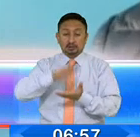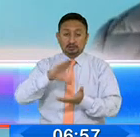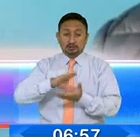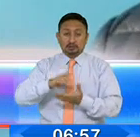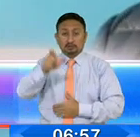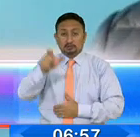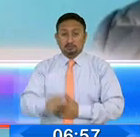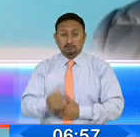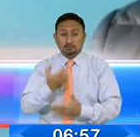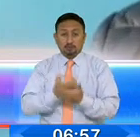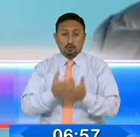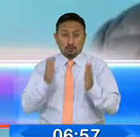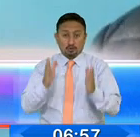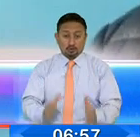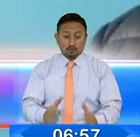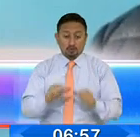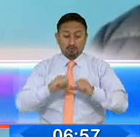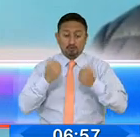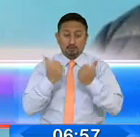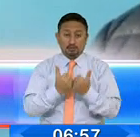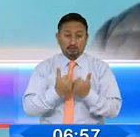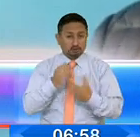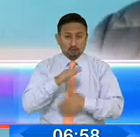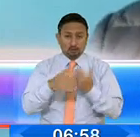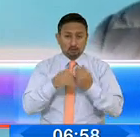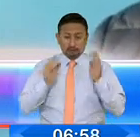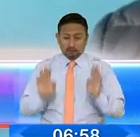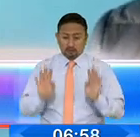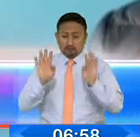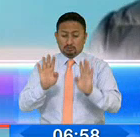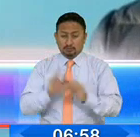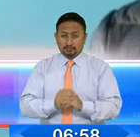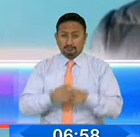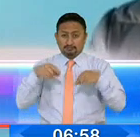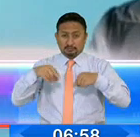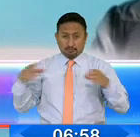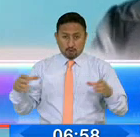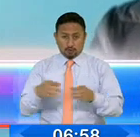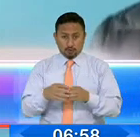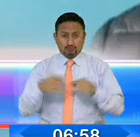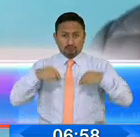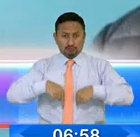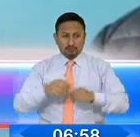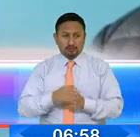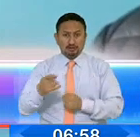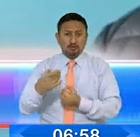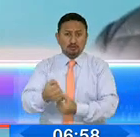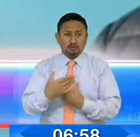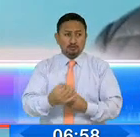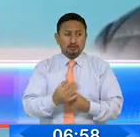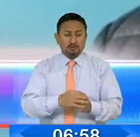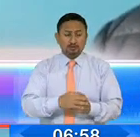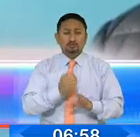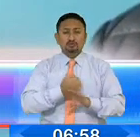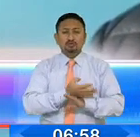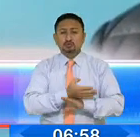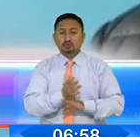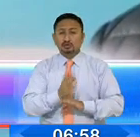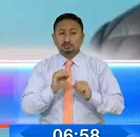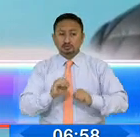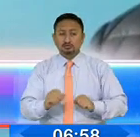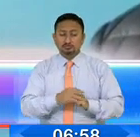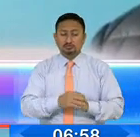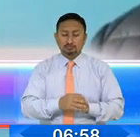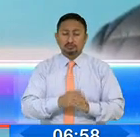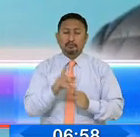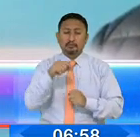expertos económicos, a los asambleístas, para en comisión general recibir esos argumentos, esos insumos